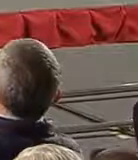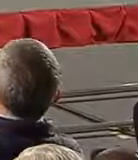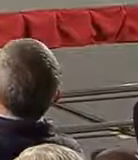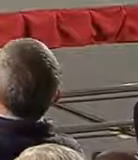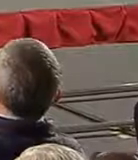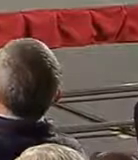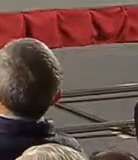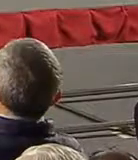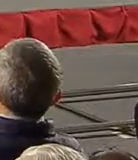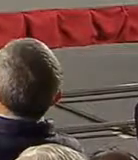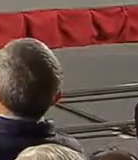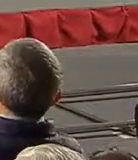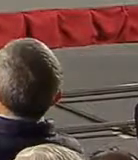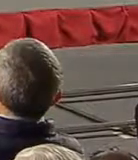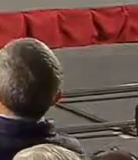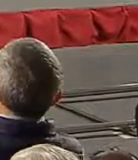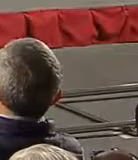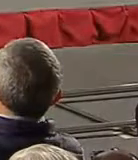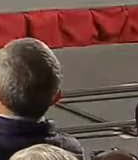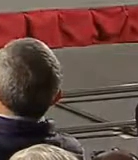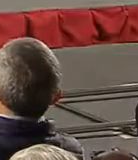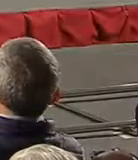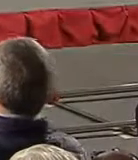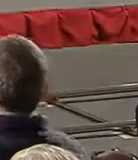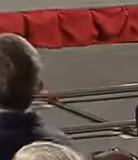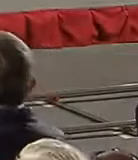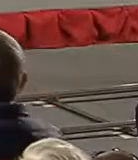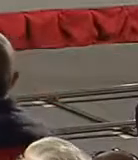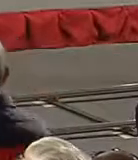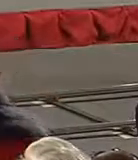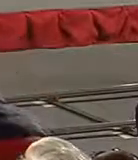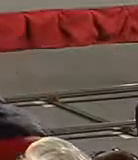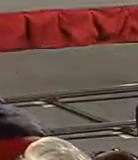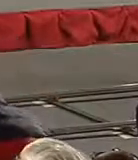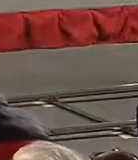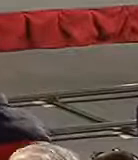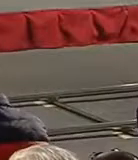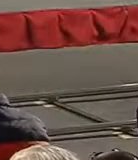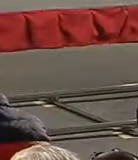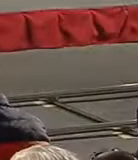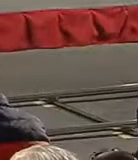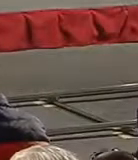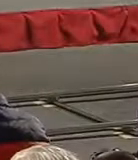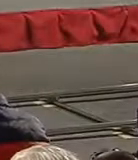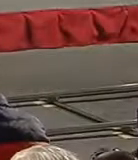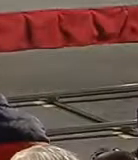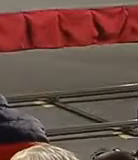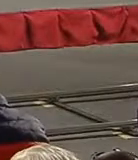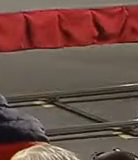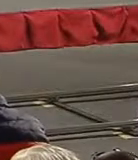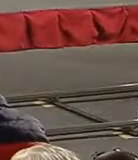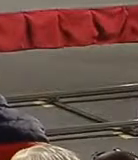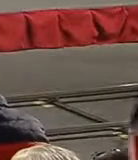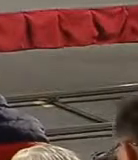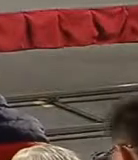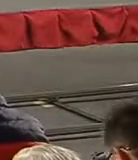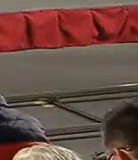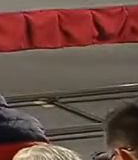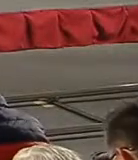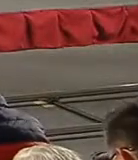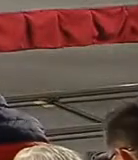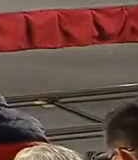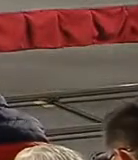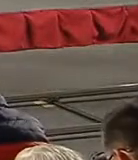Bueno, lo primero es lo del coronavirus, la información para iniciar la